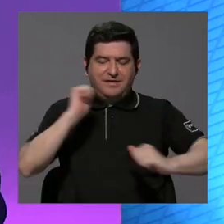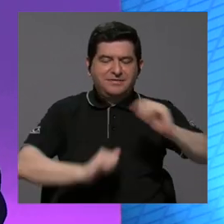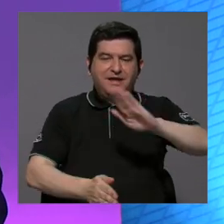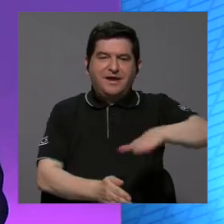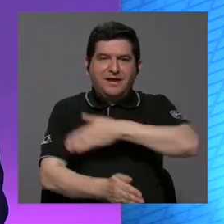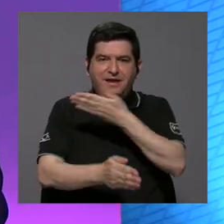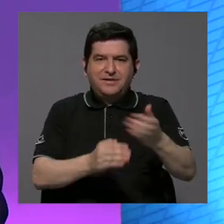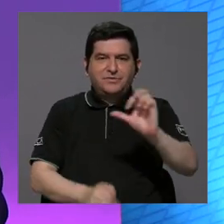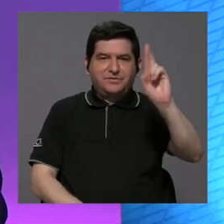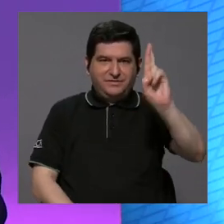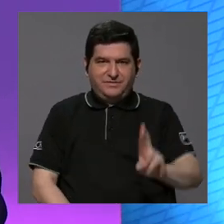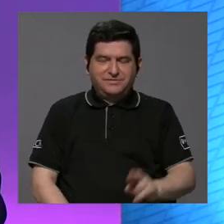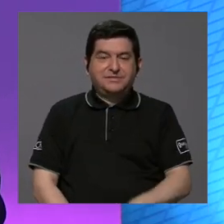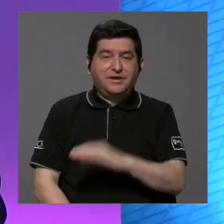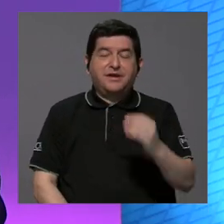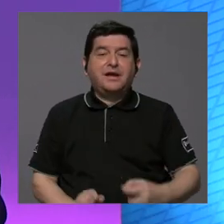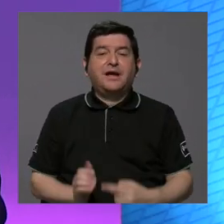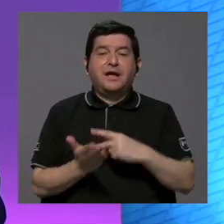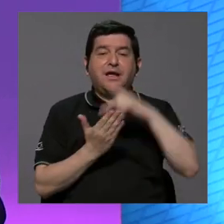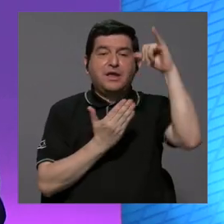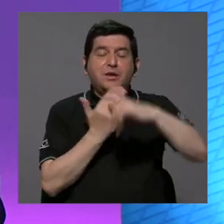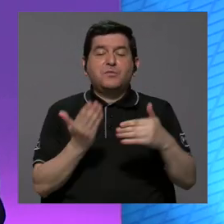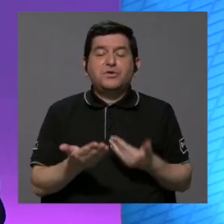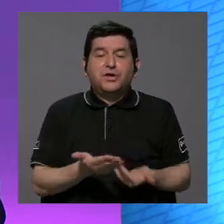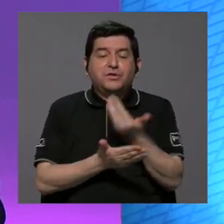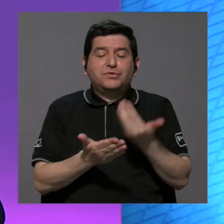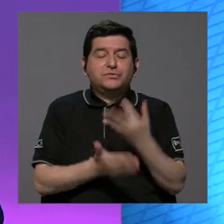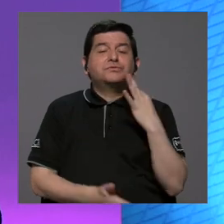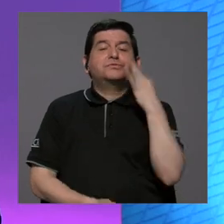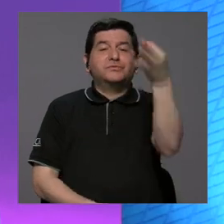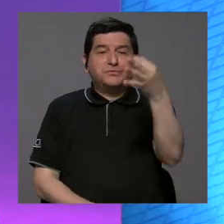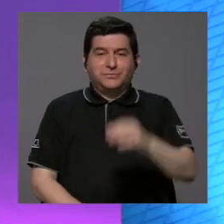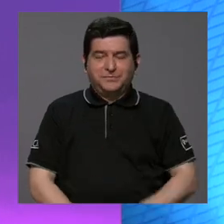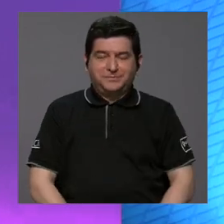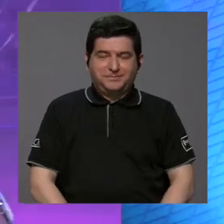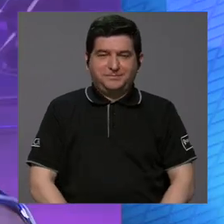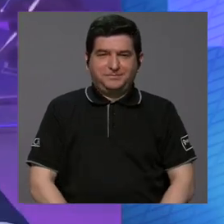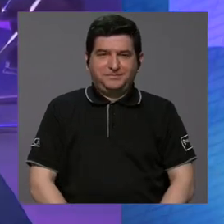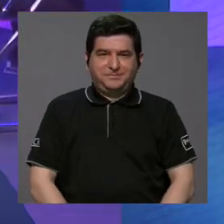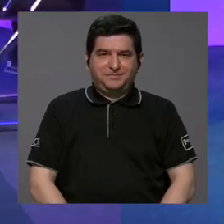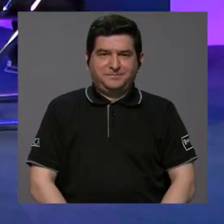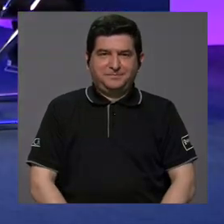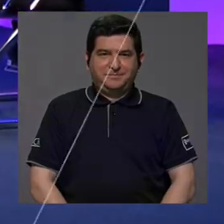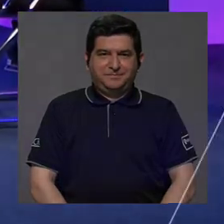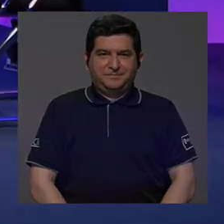musical en Costa Rica y proyectos nuevos que vienen a futuro ya volvemos